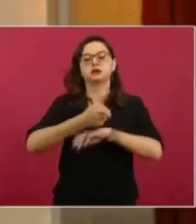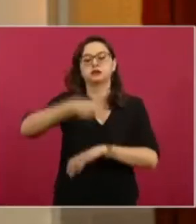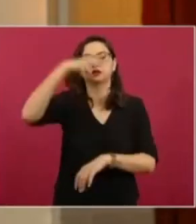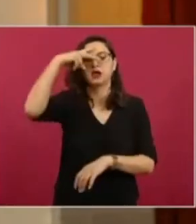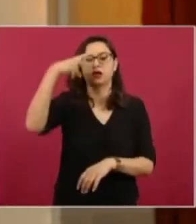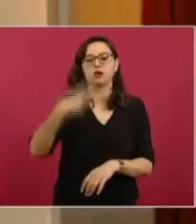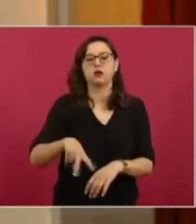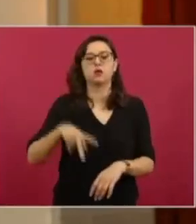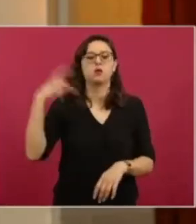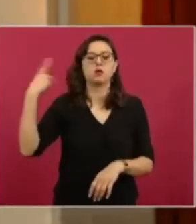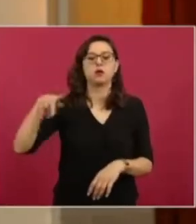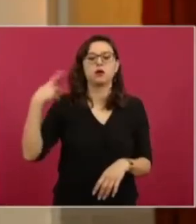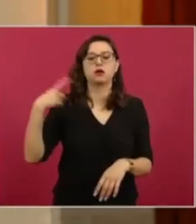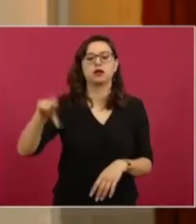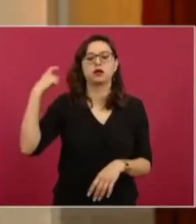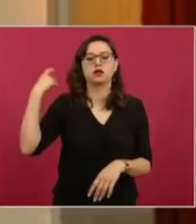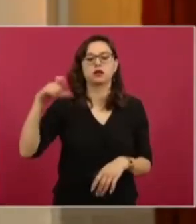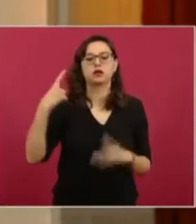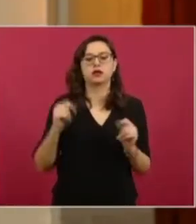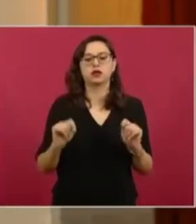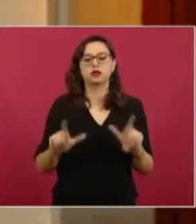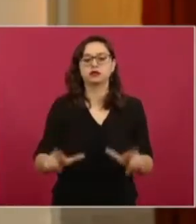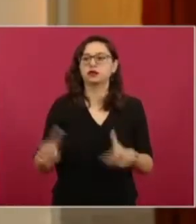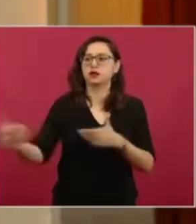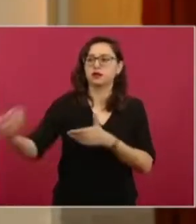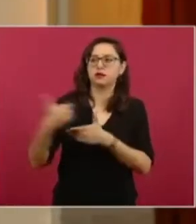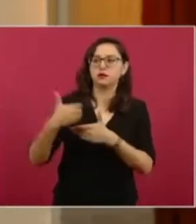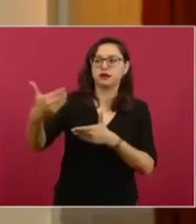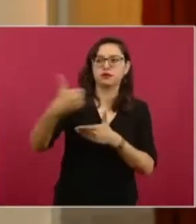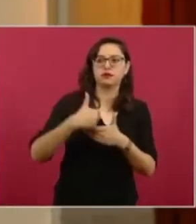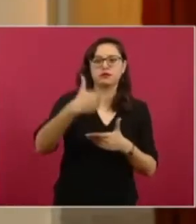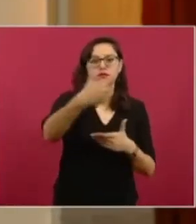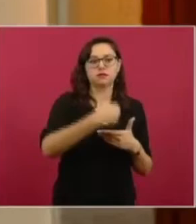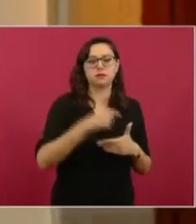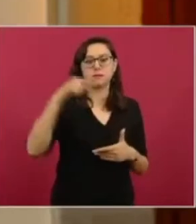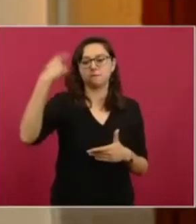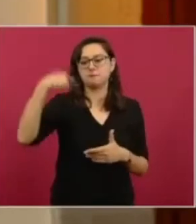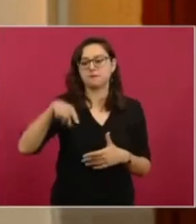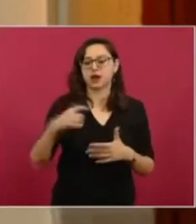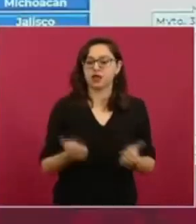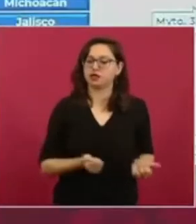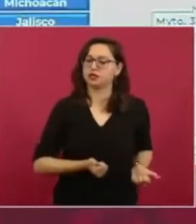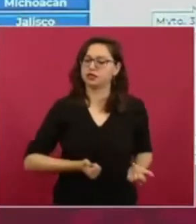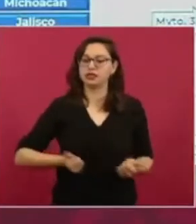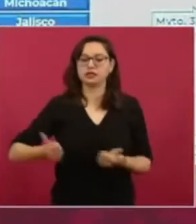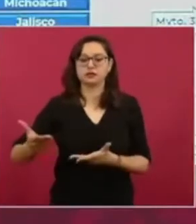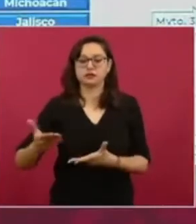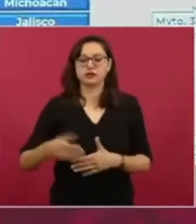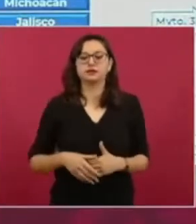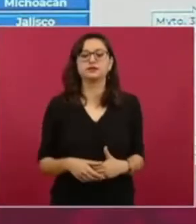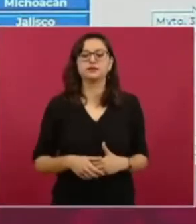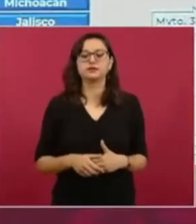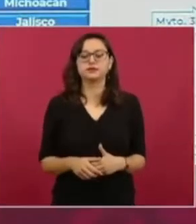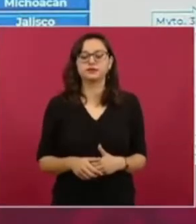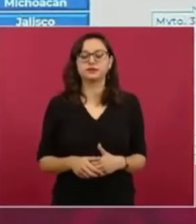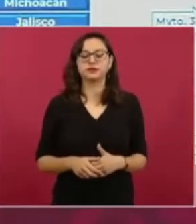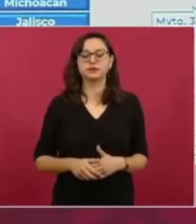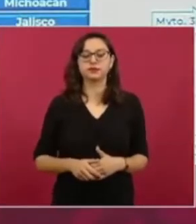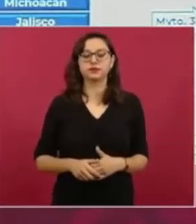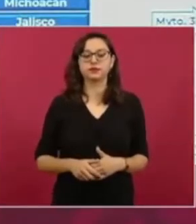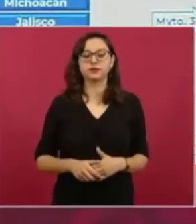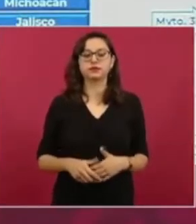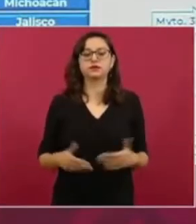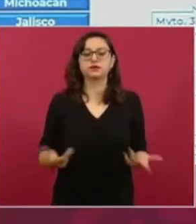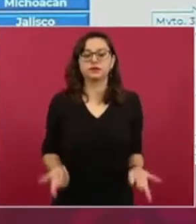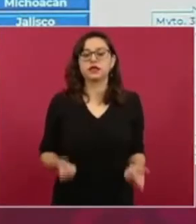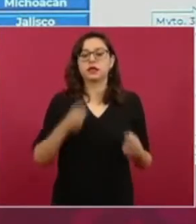México, Puebla, Querétaro y Tlaxcala, y se organizarán cuatro rutas para cubrir